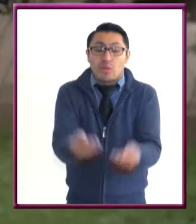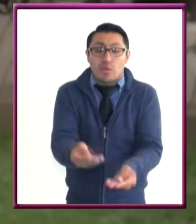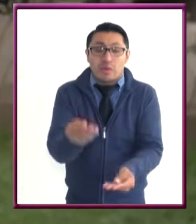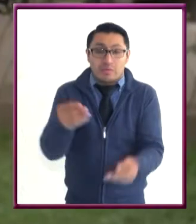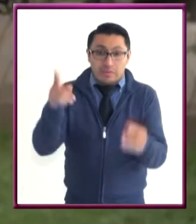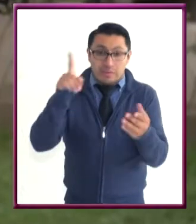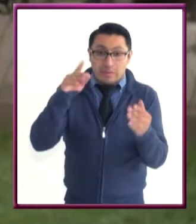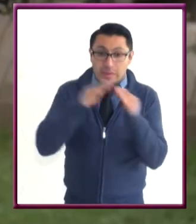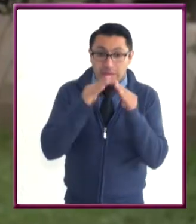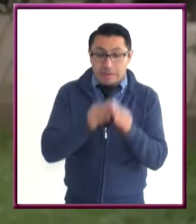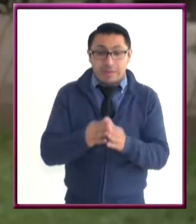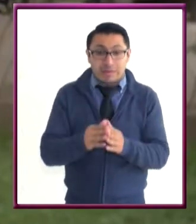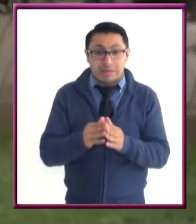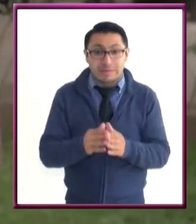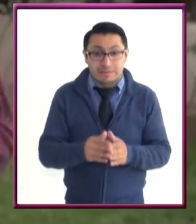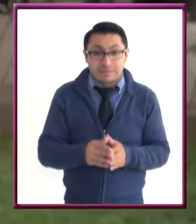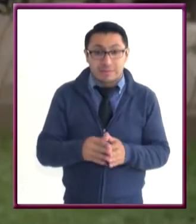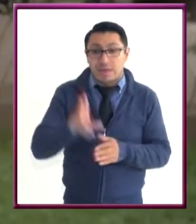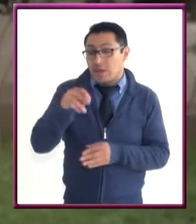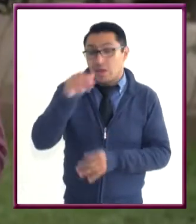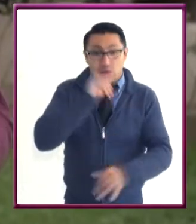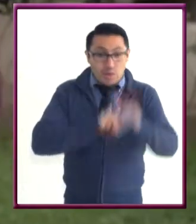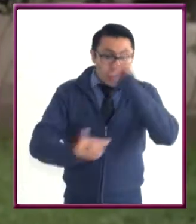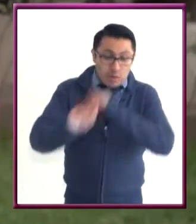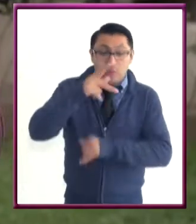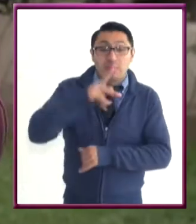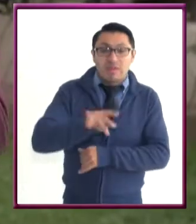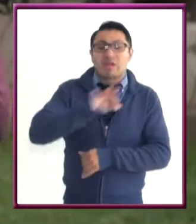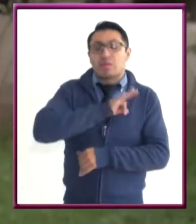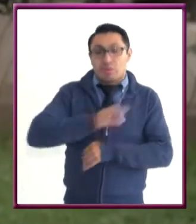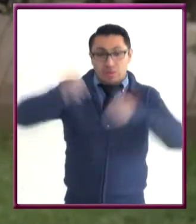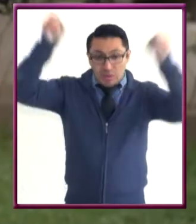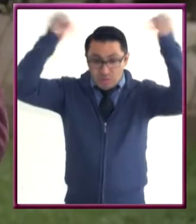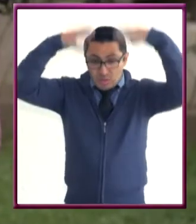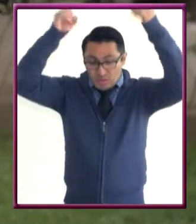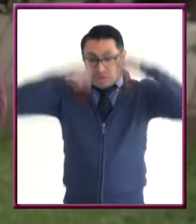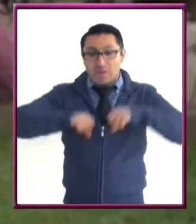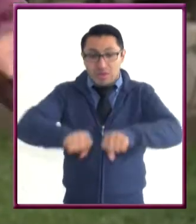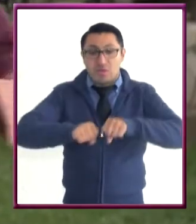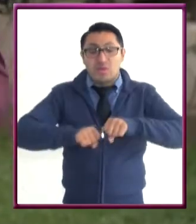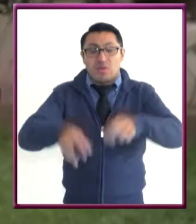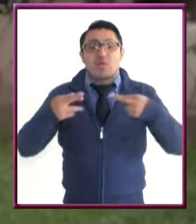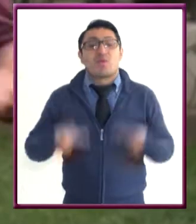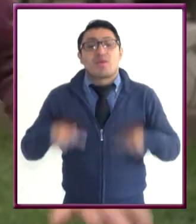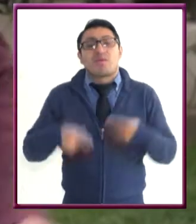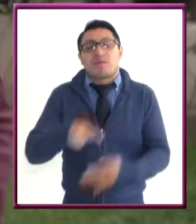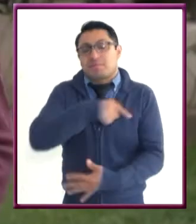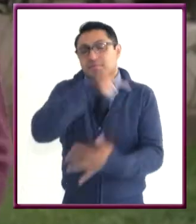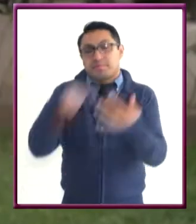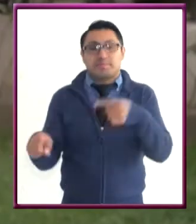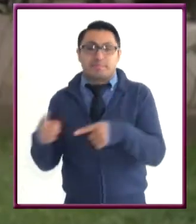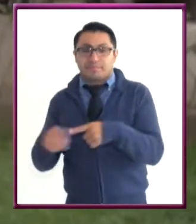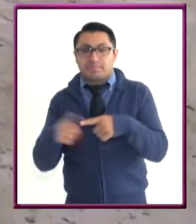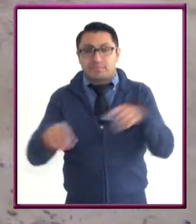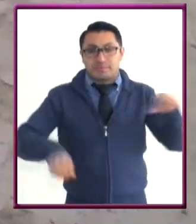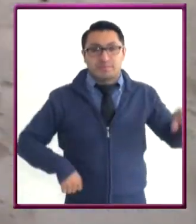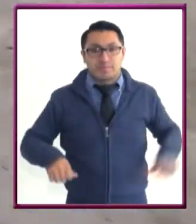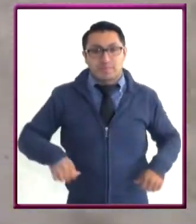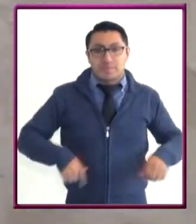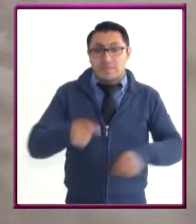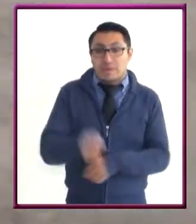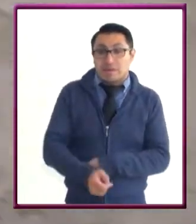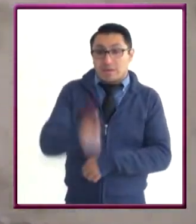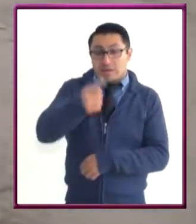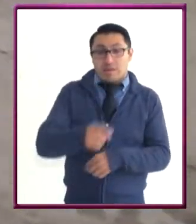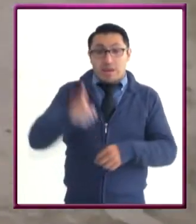a la casa. Este no es un sistema para beber, pero sí es un sistema para bañarte, para lavar la ropa, para hacer como todo lo que en general usas el agua. Primer